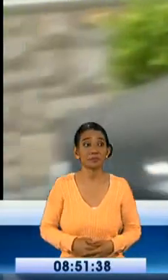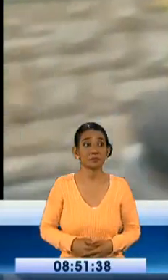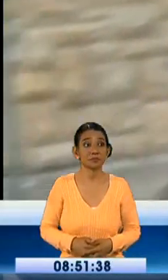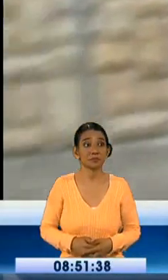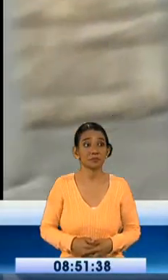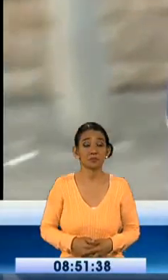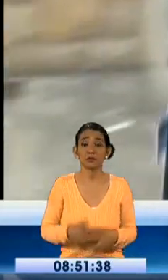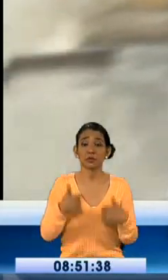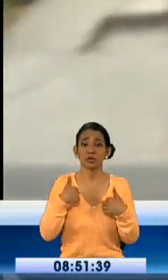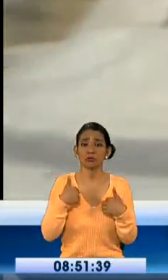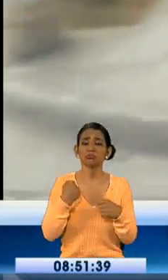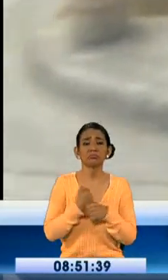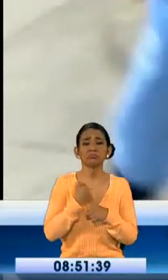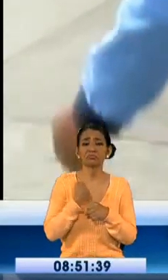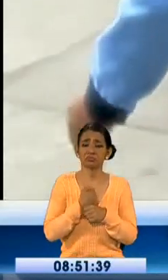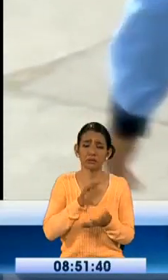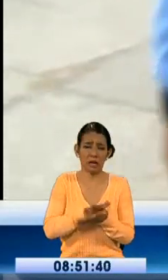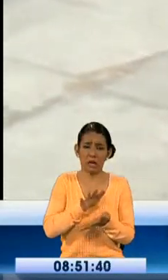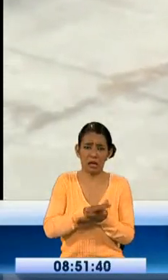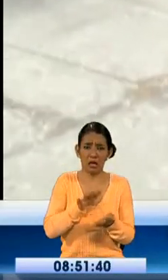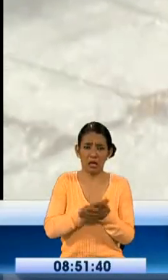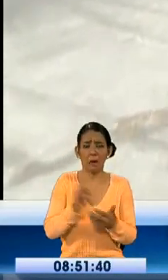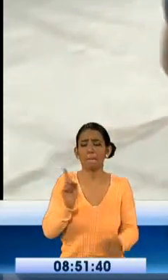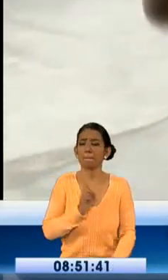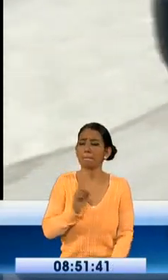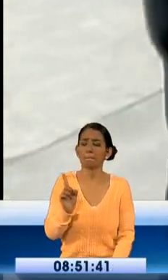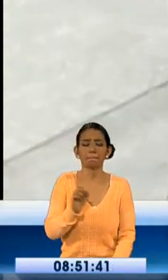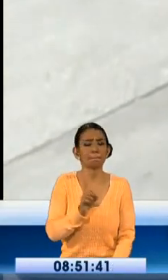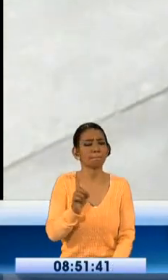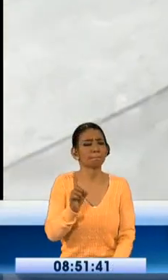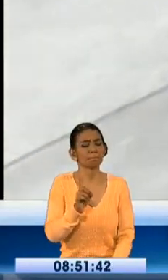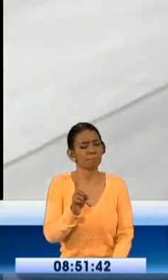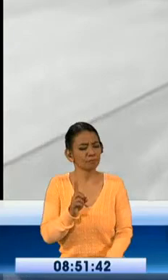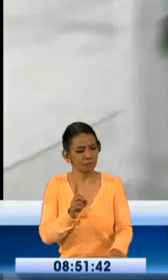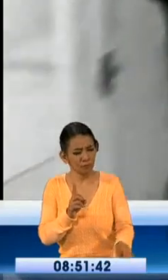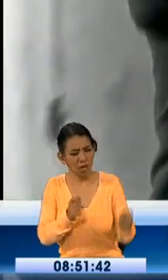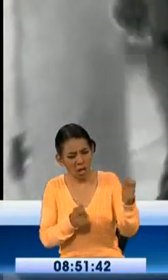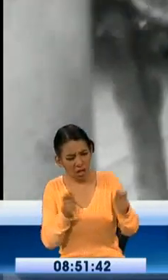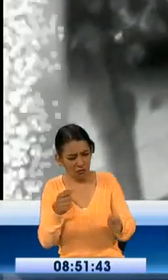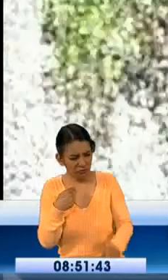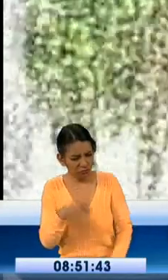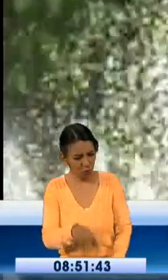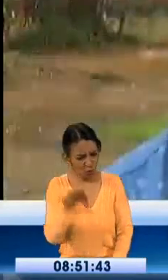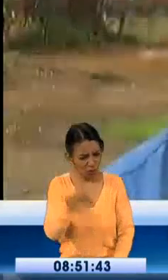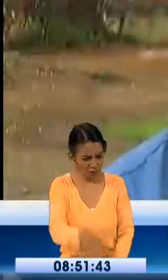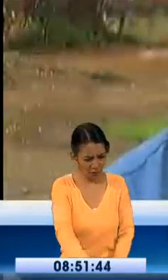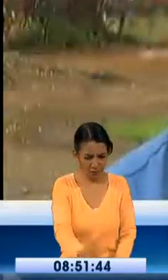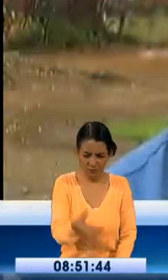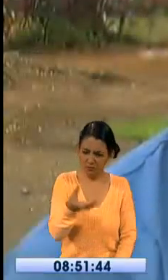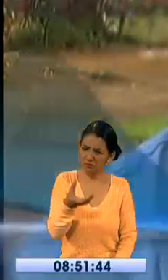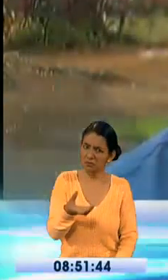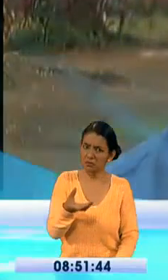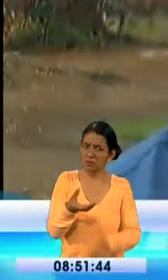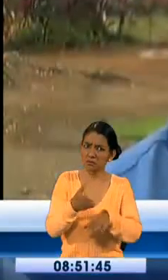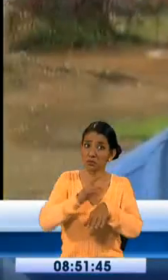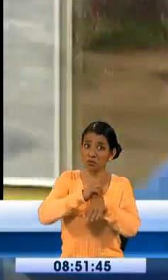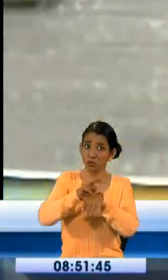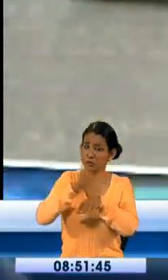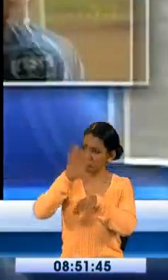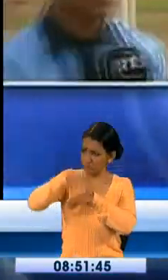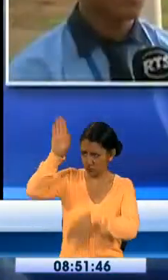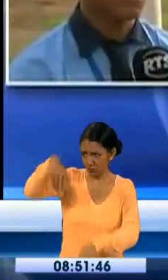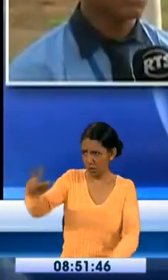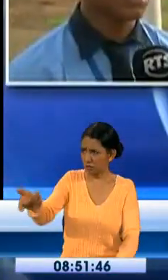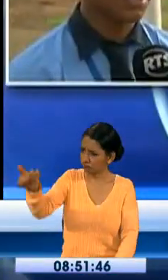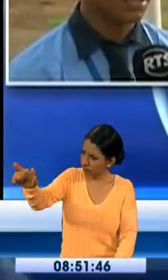general y voy caminando y wow, diagonal a un carro, encuentro una billetera. Llamo al supervisor para que él ya pueda proceder a abrir la